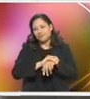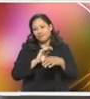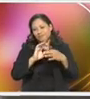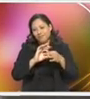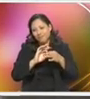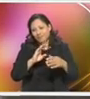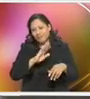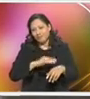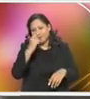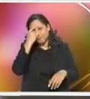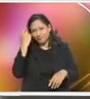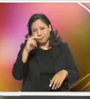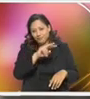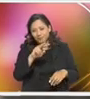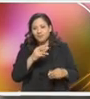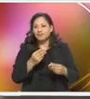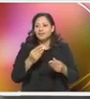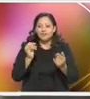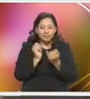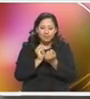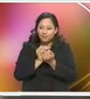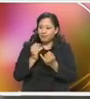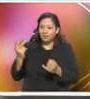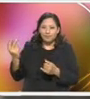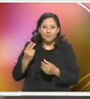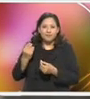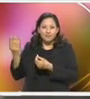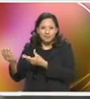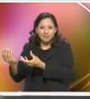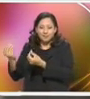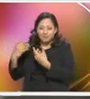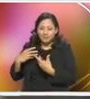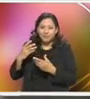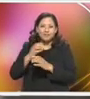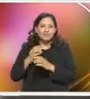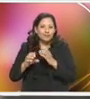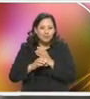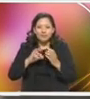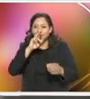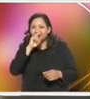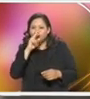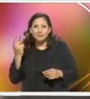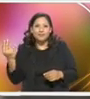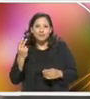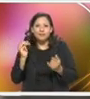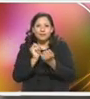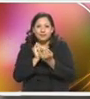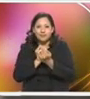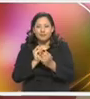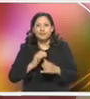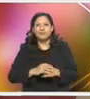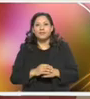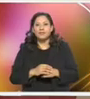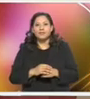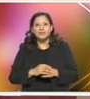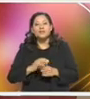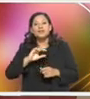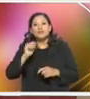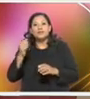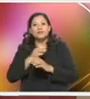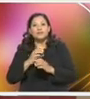más fácil, ¿no? Porque comparten igual mismas inquietudes. ¿Qué otra